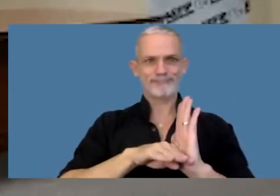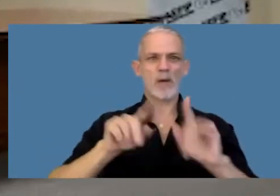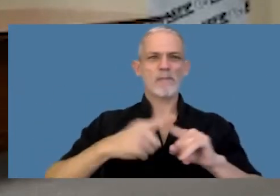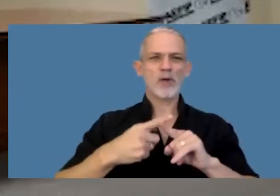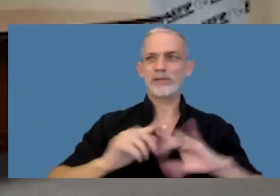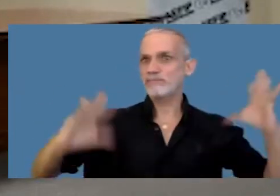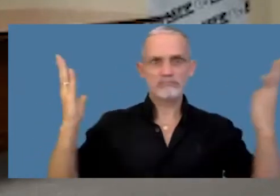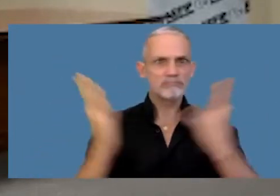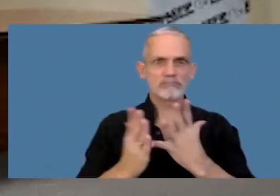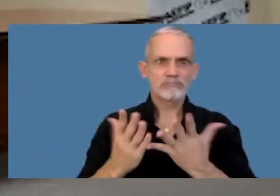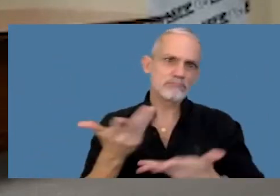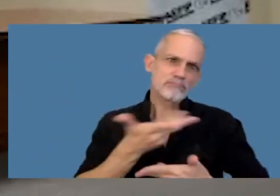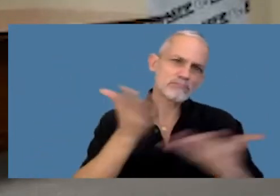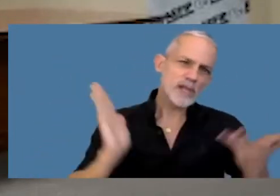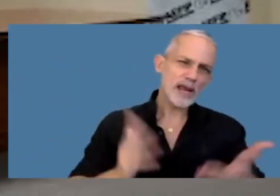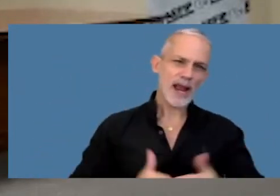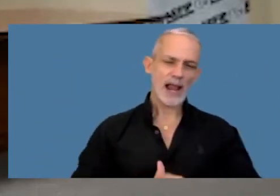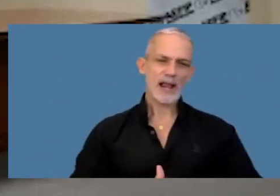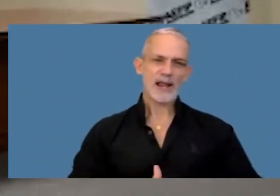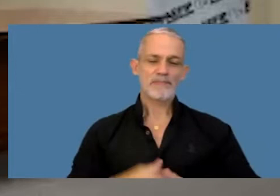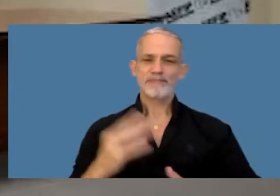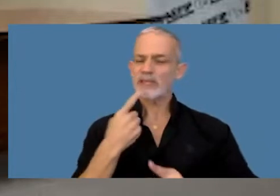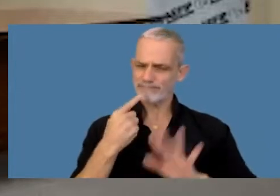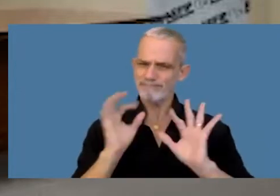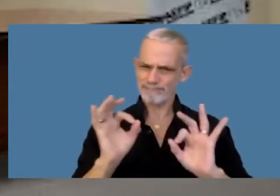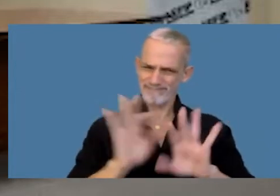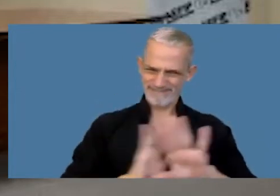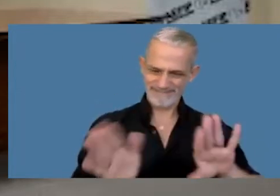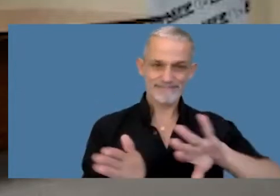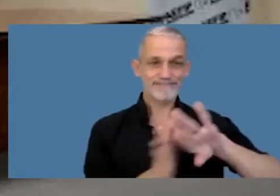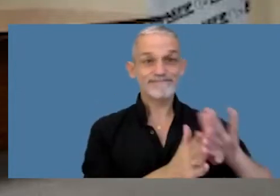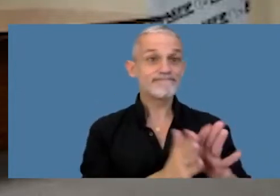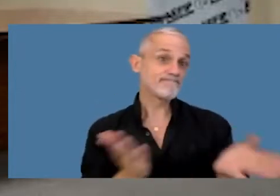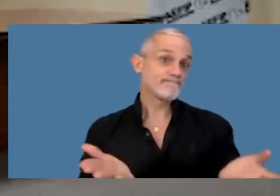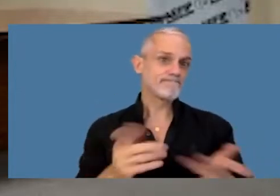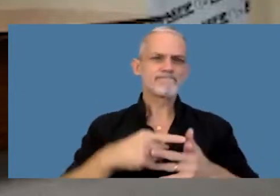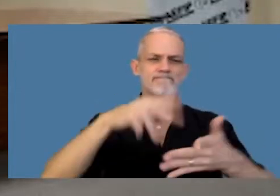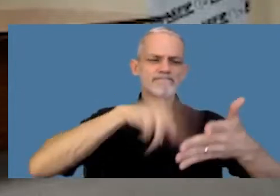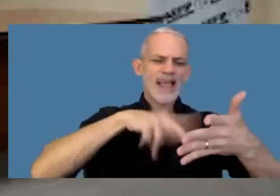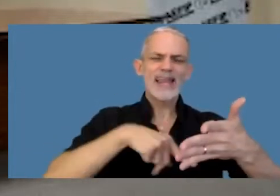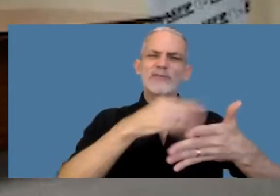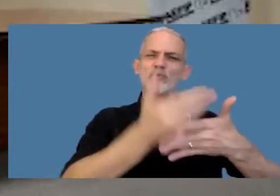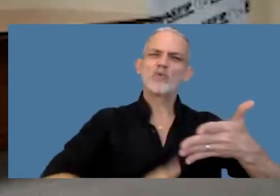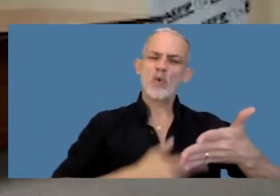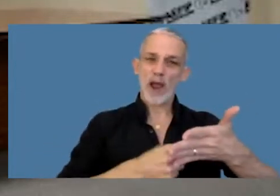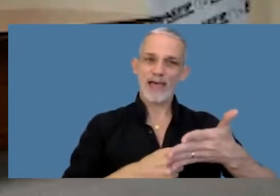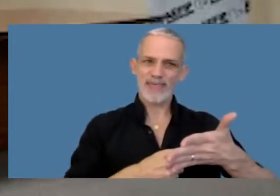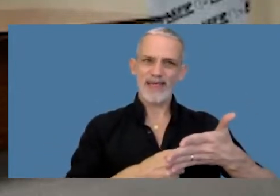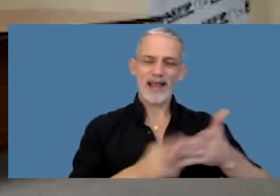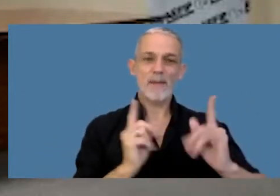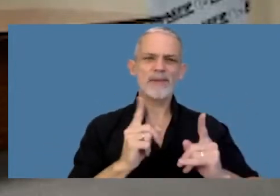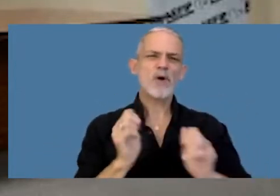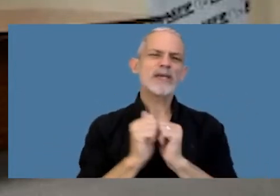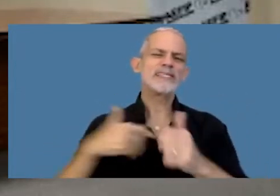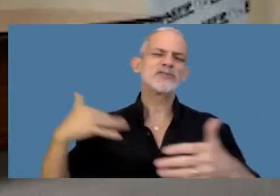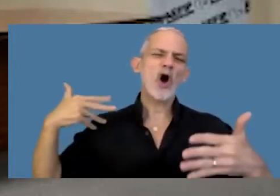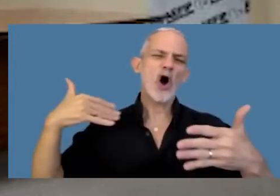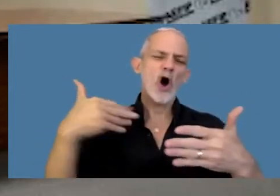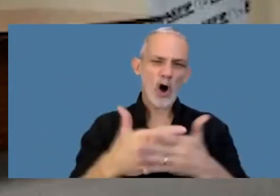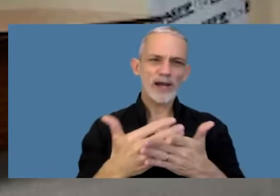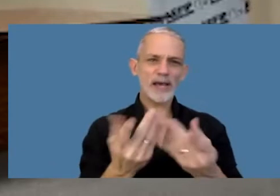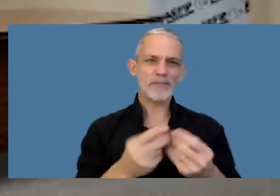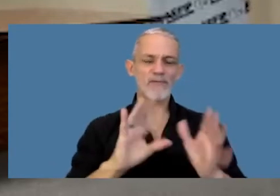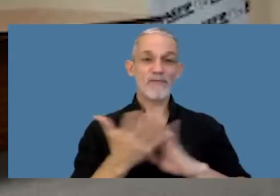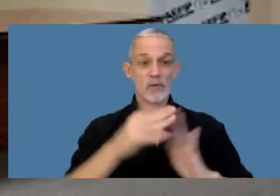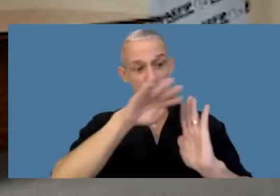universal. Dicho esto, por lo menos en la lectura, este derrotero histórico y esta formulación